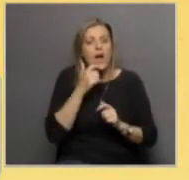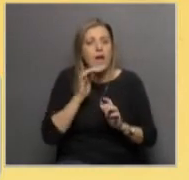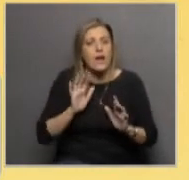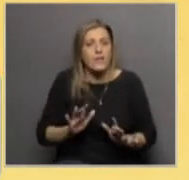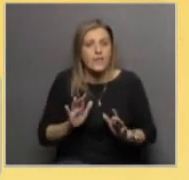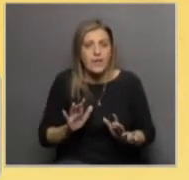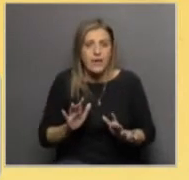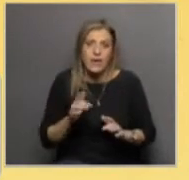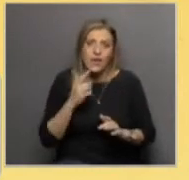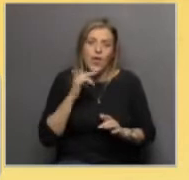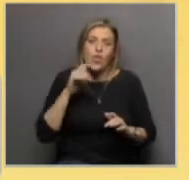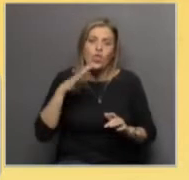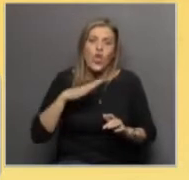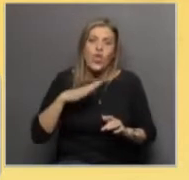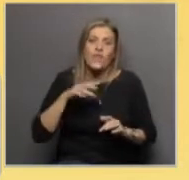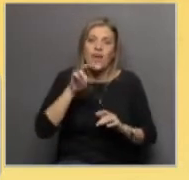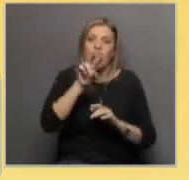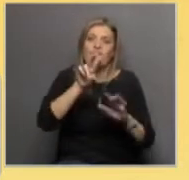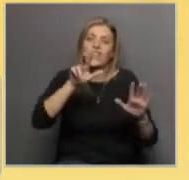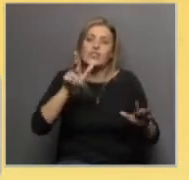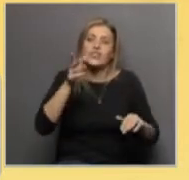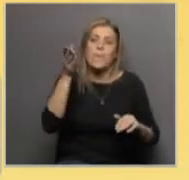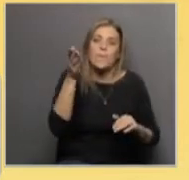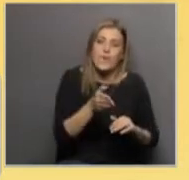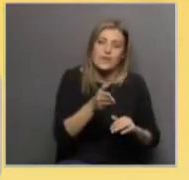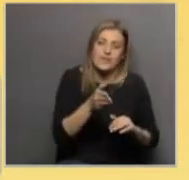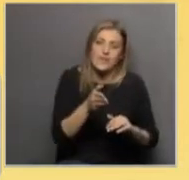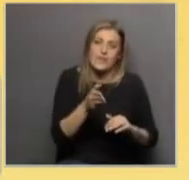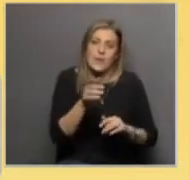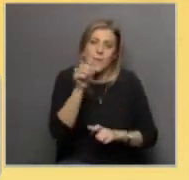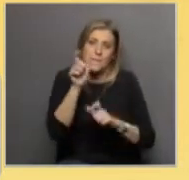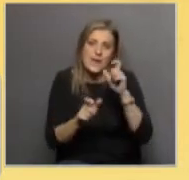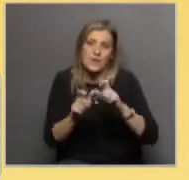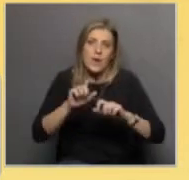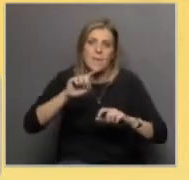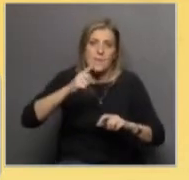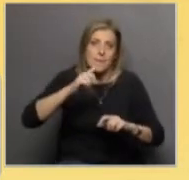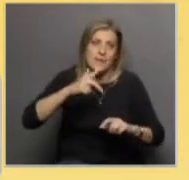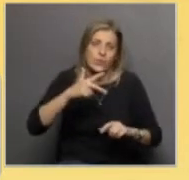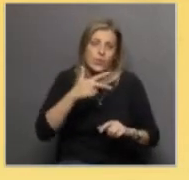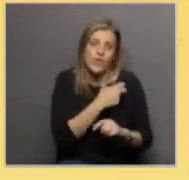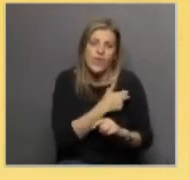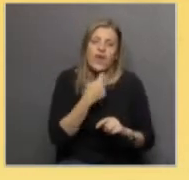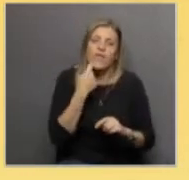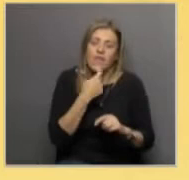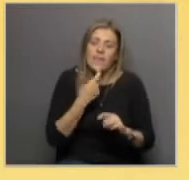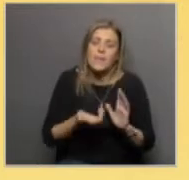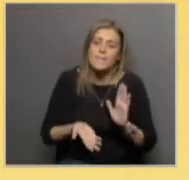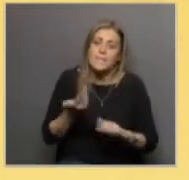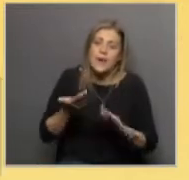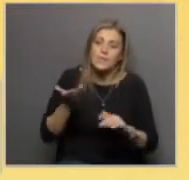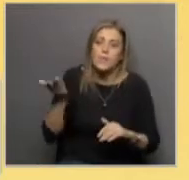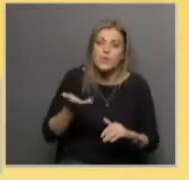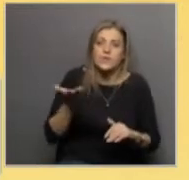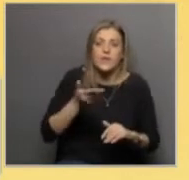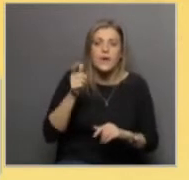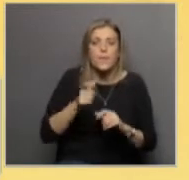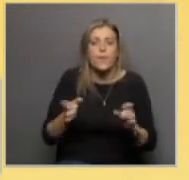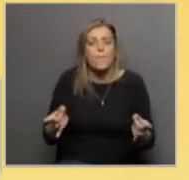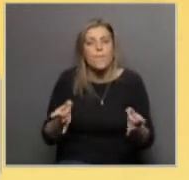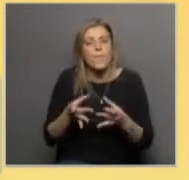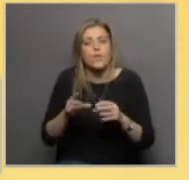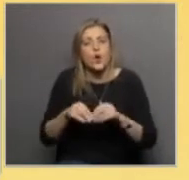porque estamos en un 28% de completamente vacunados. Es decir, que todavía nos queda un camino por